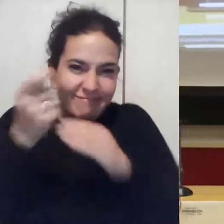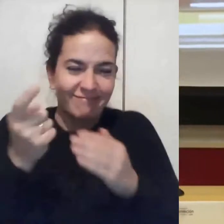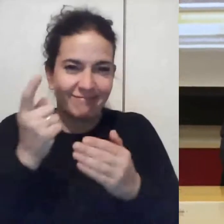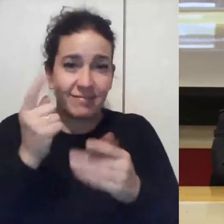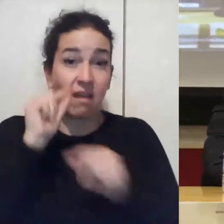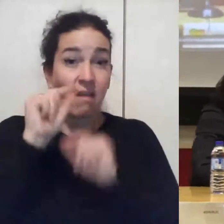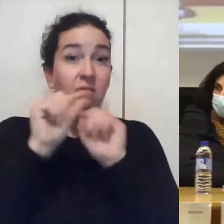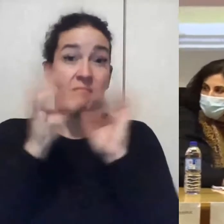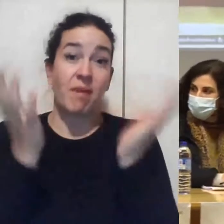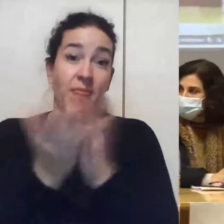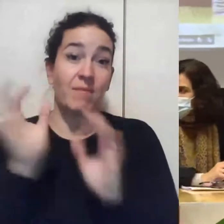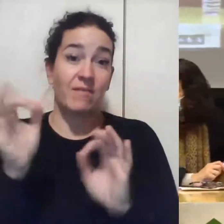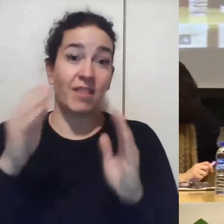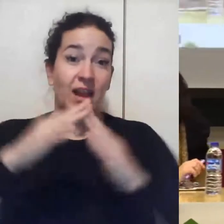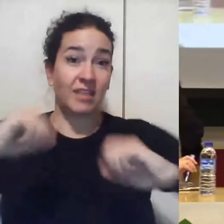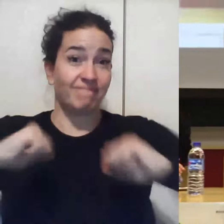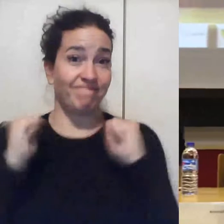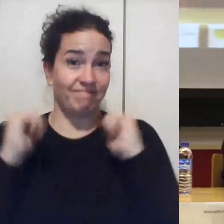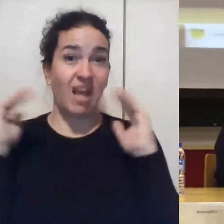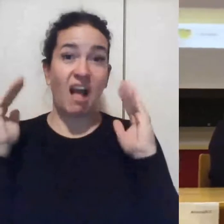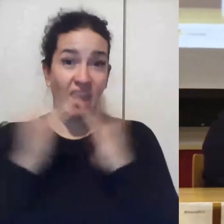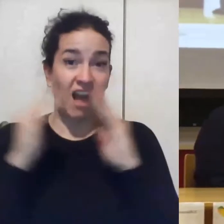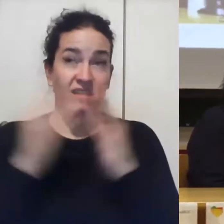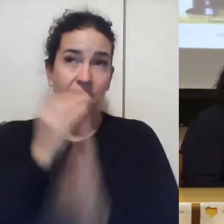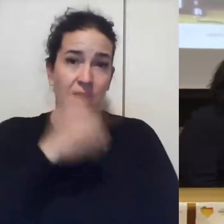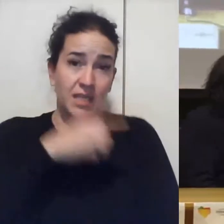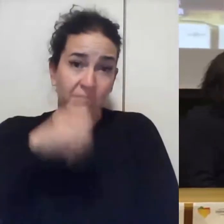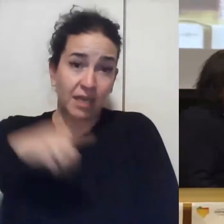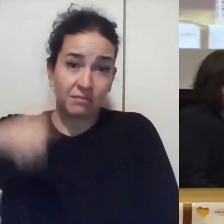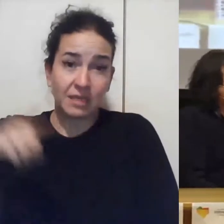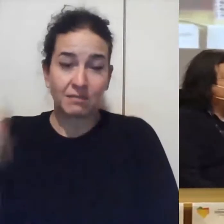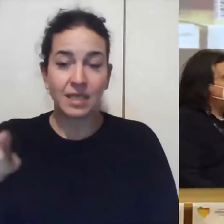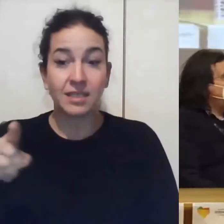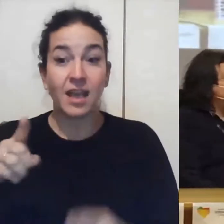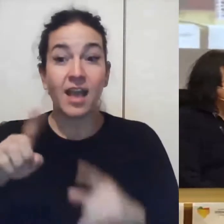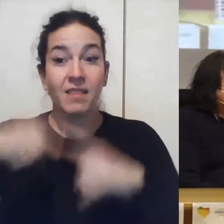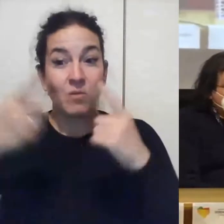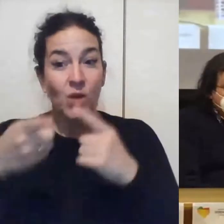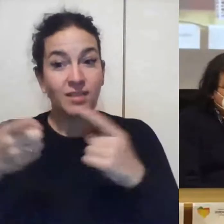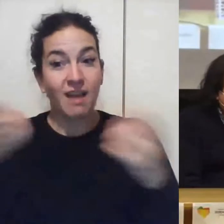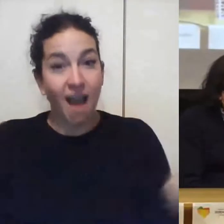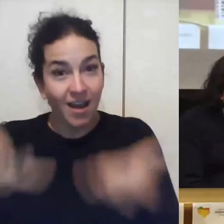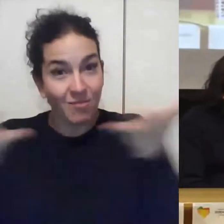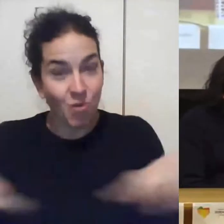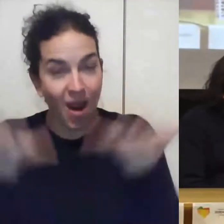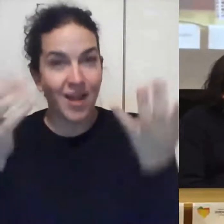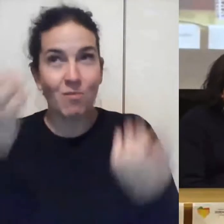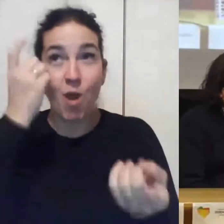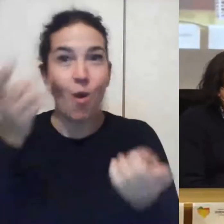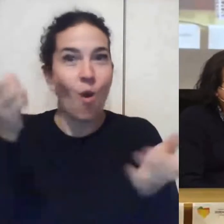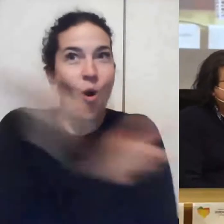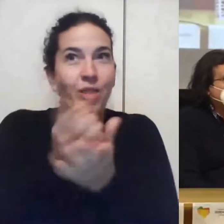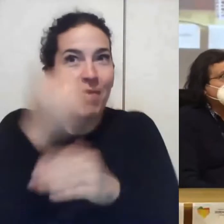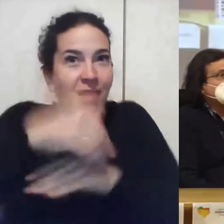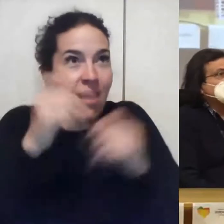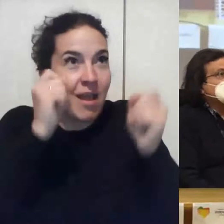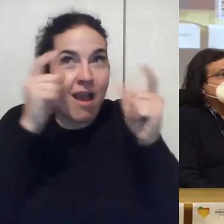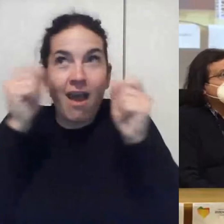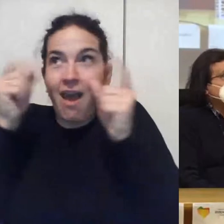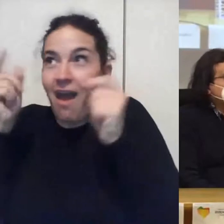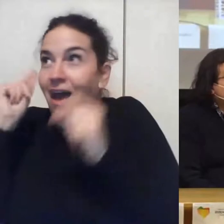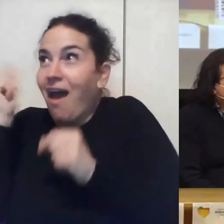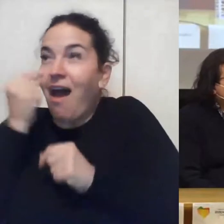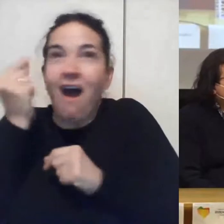pandemia que nos ha tenido encerrados tantos meses? Animándoles a redescubrir las calles, ¿cuál ha